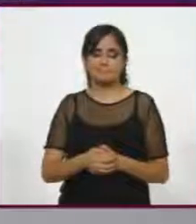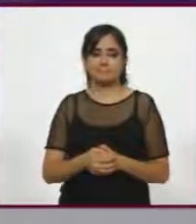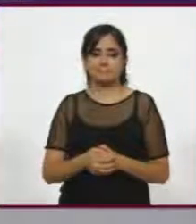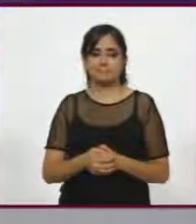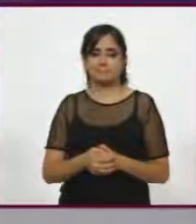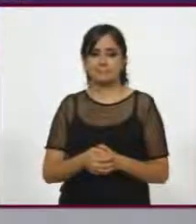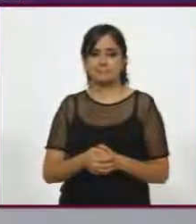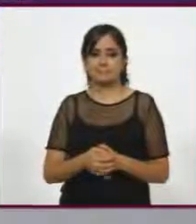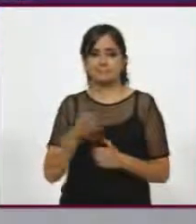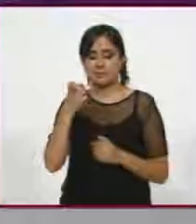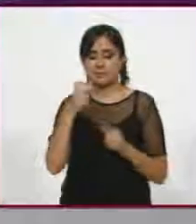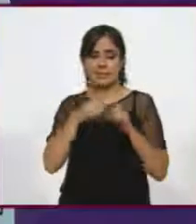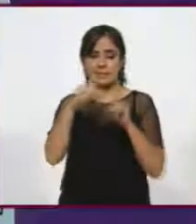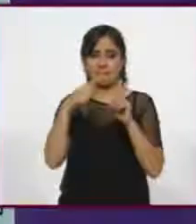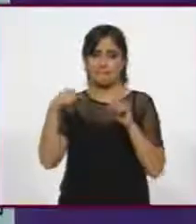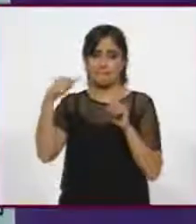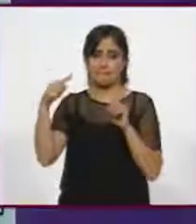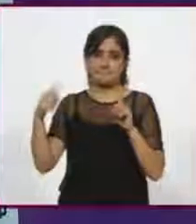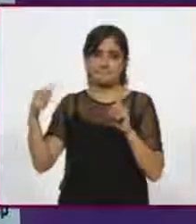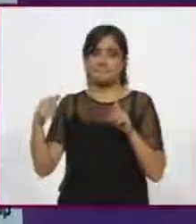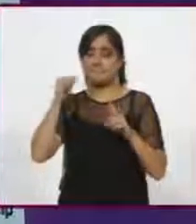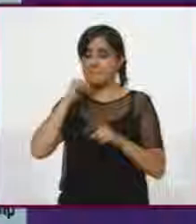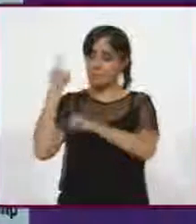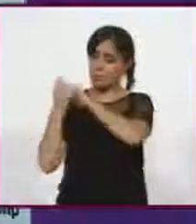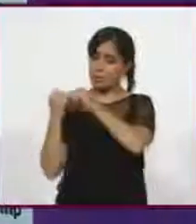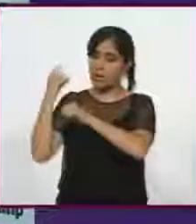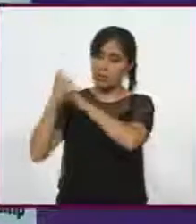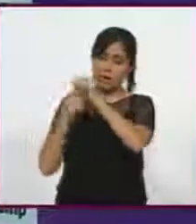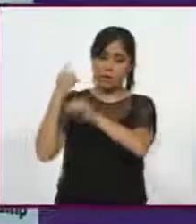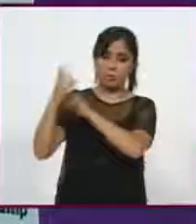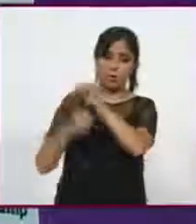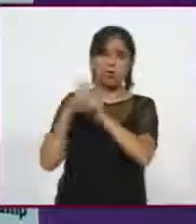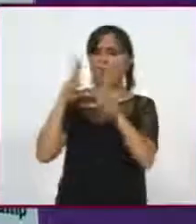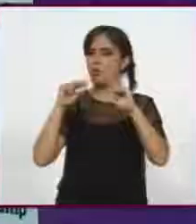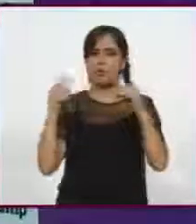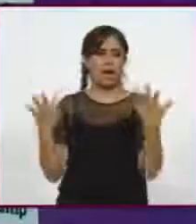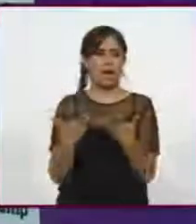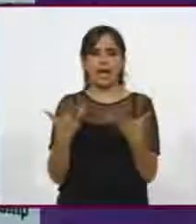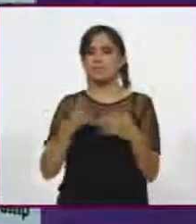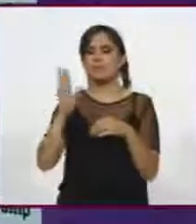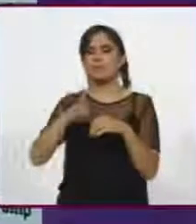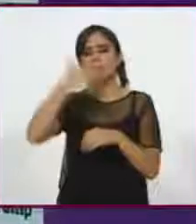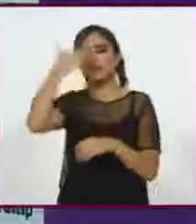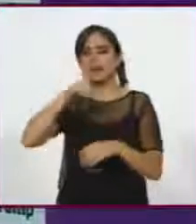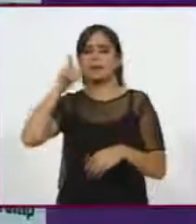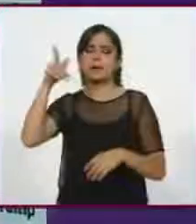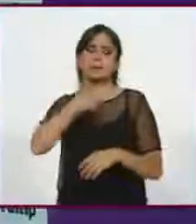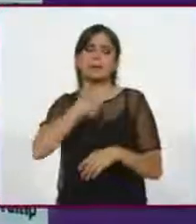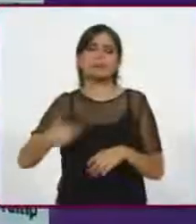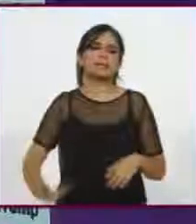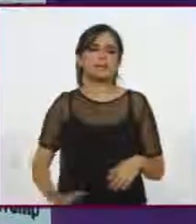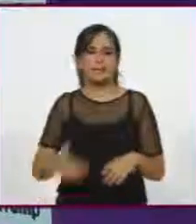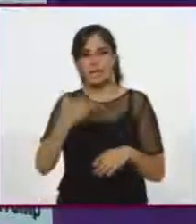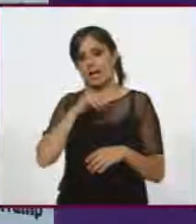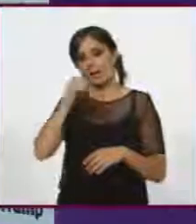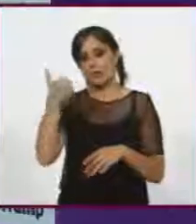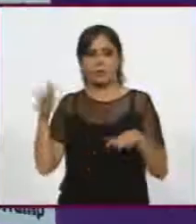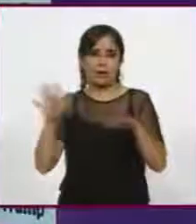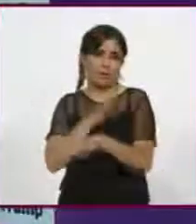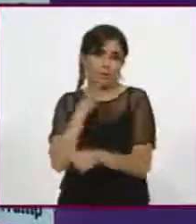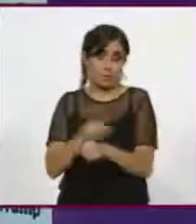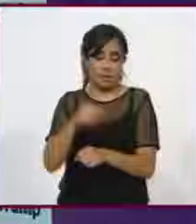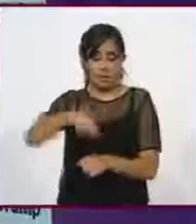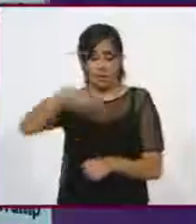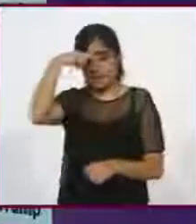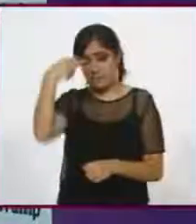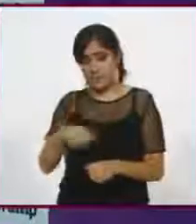digamos, esta medición que no la han hecho cada año porque no era, digamos, no tenía la misma frecuencia, pero si ves, en México hay